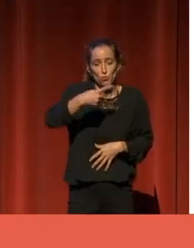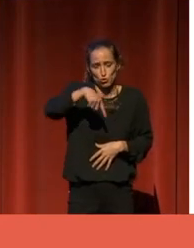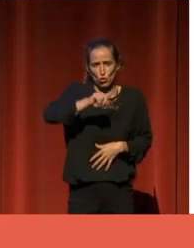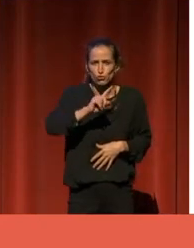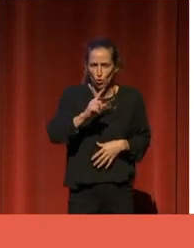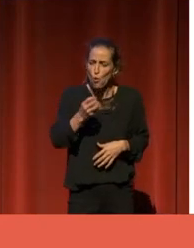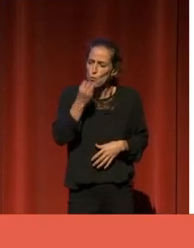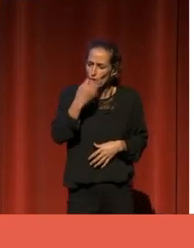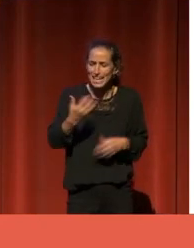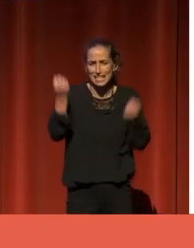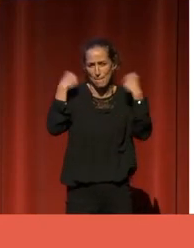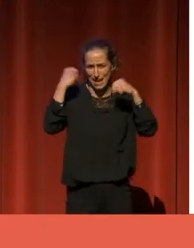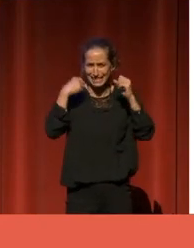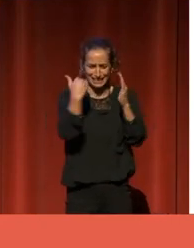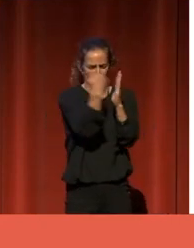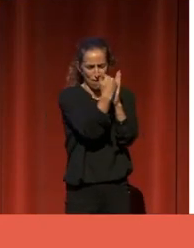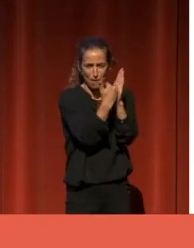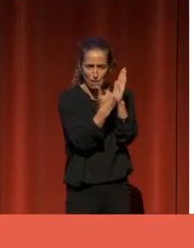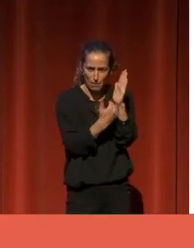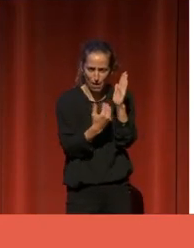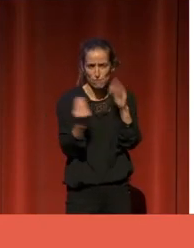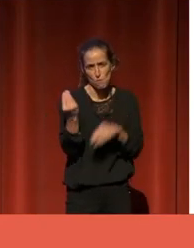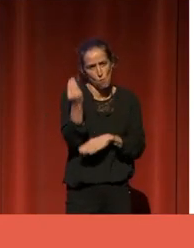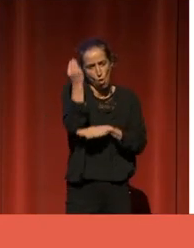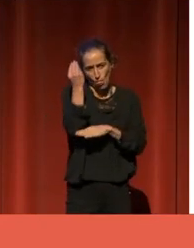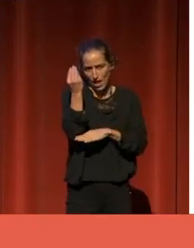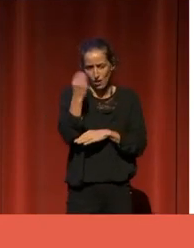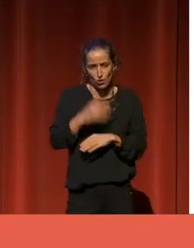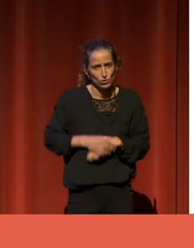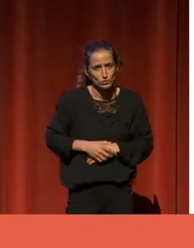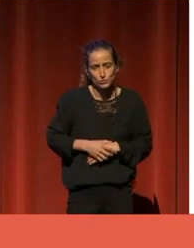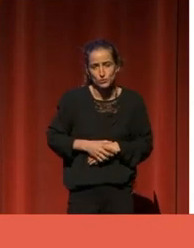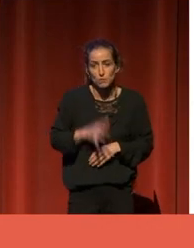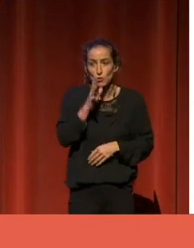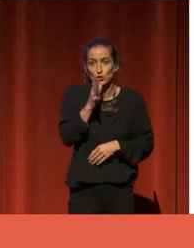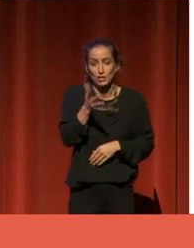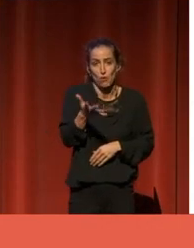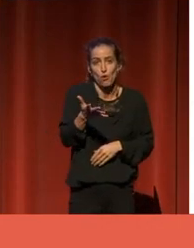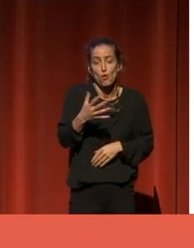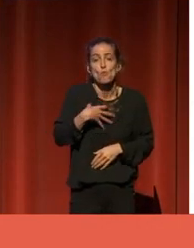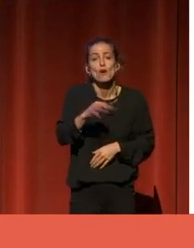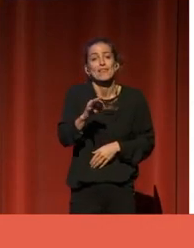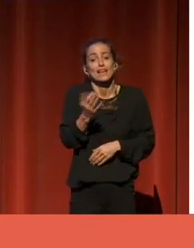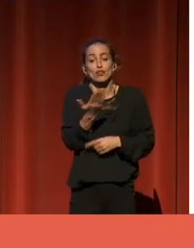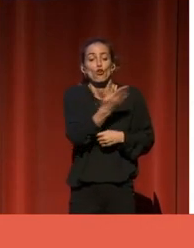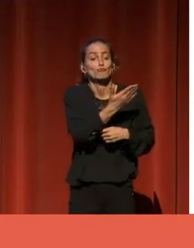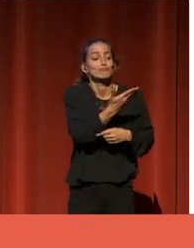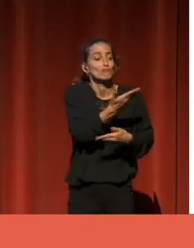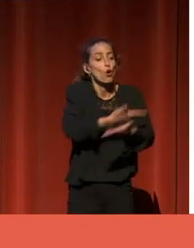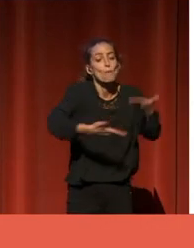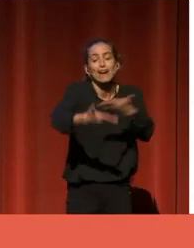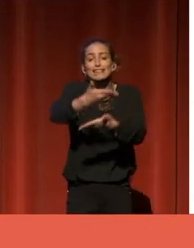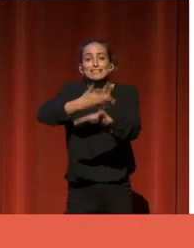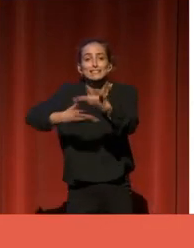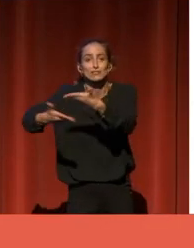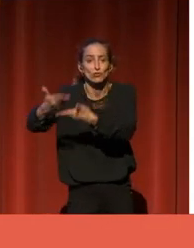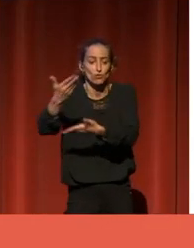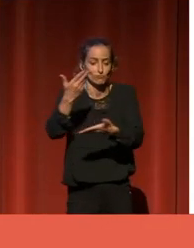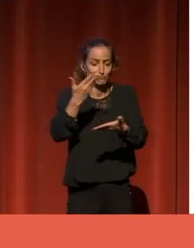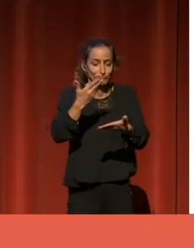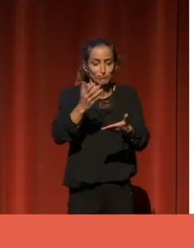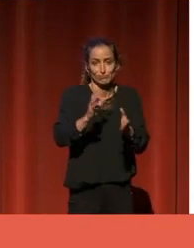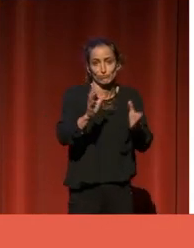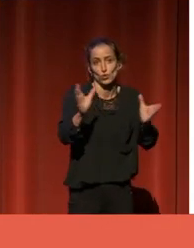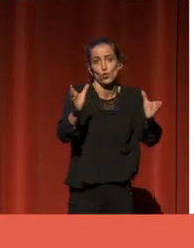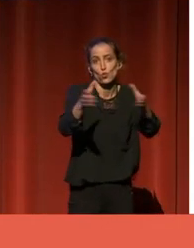prácticas aquí porque eso es algo que se puede compartir con los miembros del grupo el